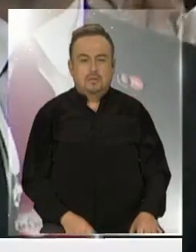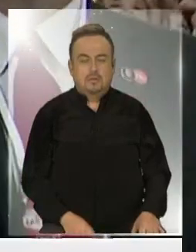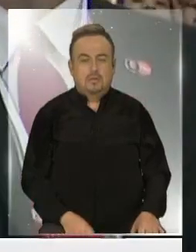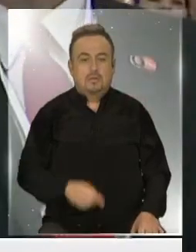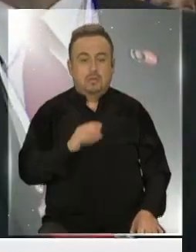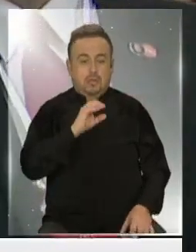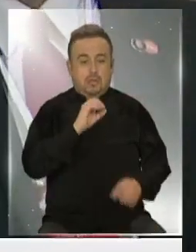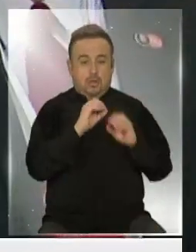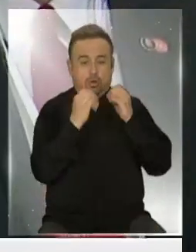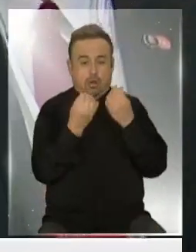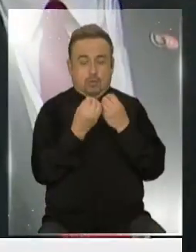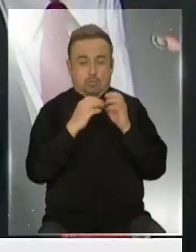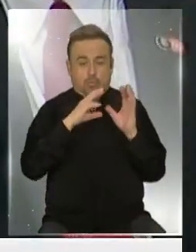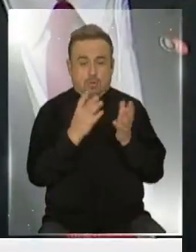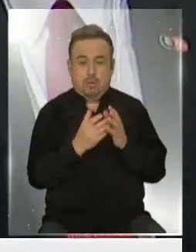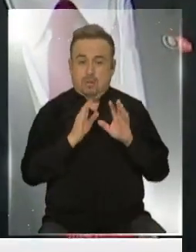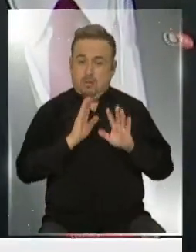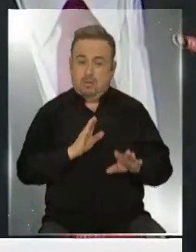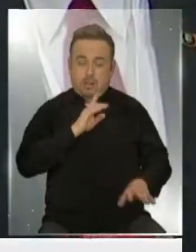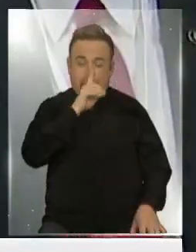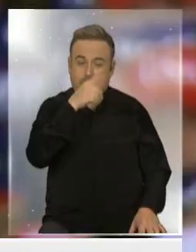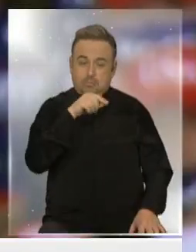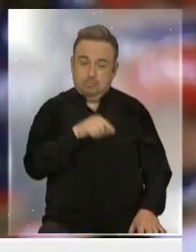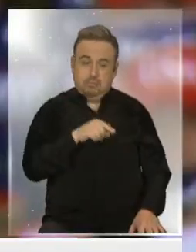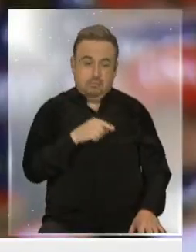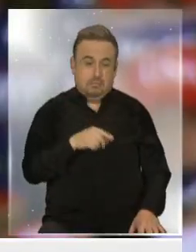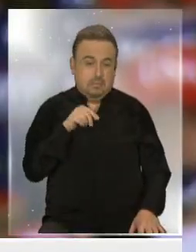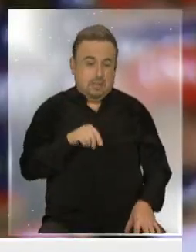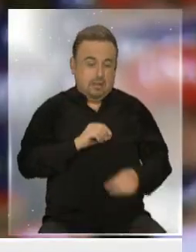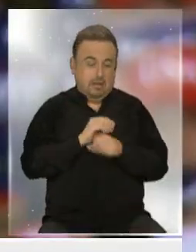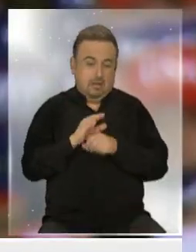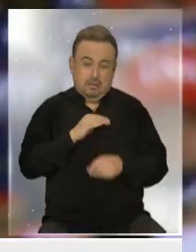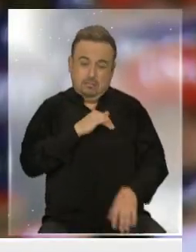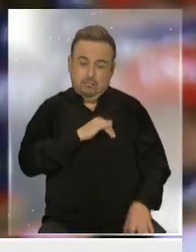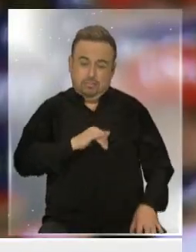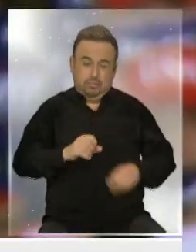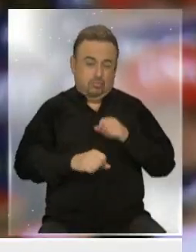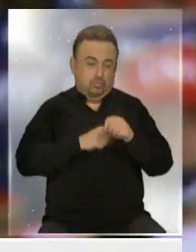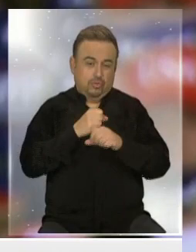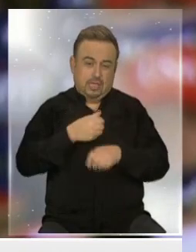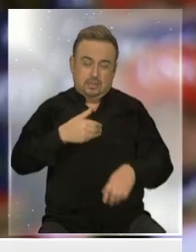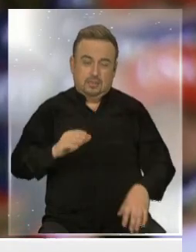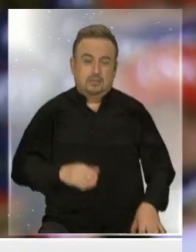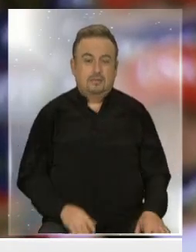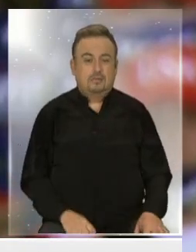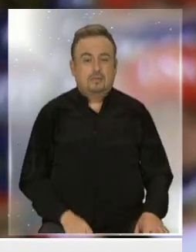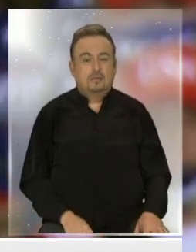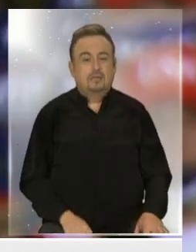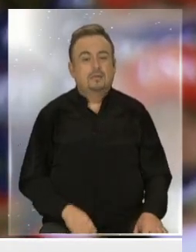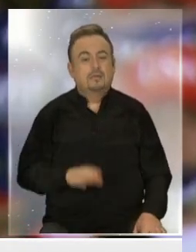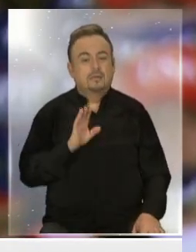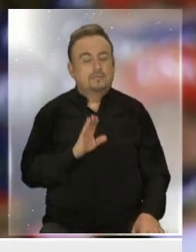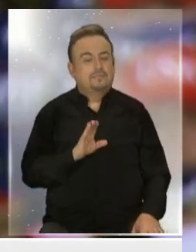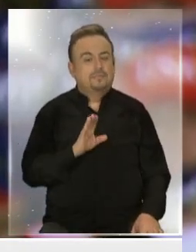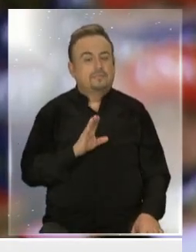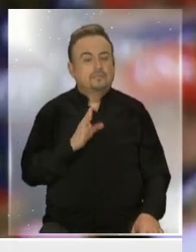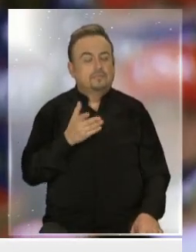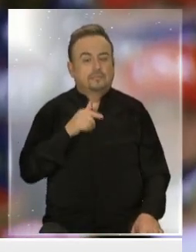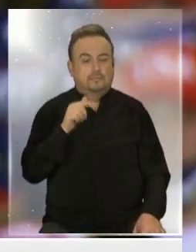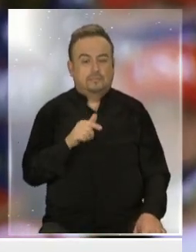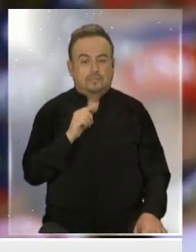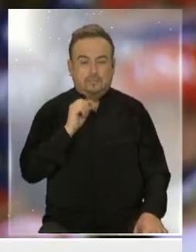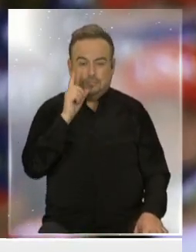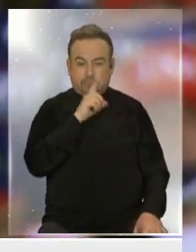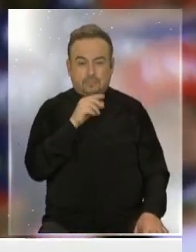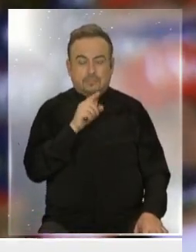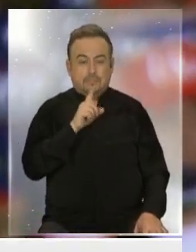la OMS es que quizás nos tengamos que acostumbrar a estar con este virus por muchos años. Exactamente, y sobre todo de la